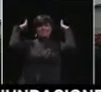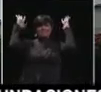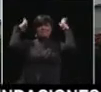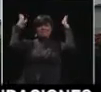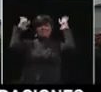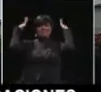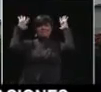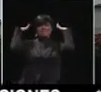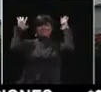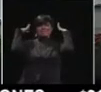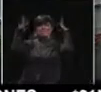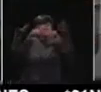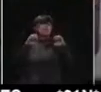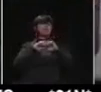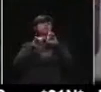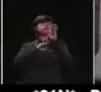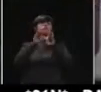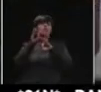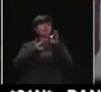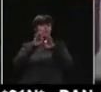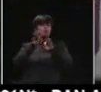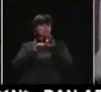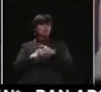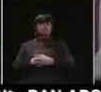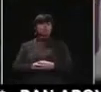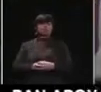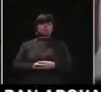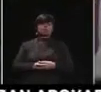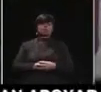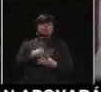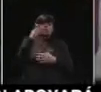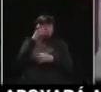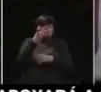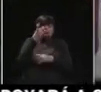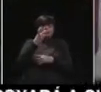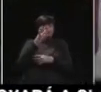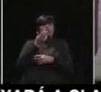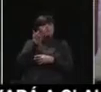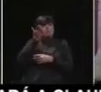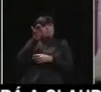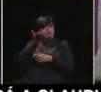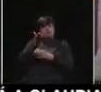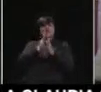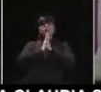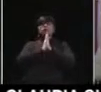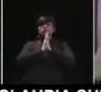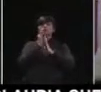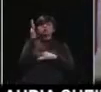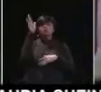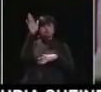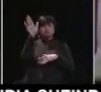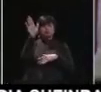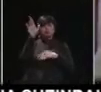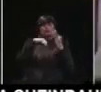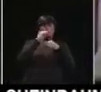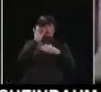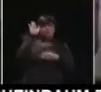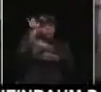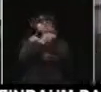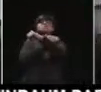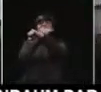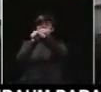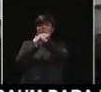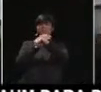medios públicos, culturales, plurales y críticos, por lo cual se unificarán y formarán parte de la Secretaría de